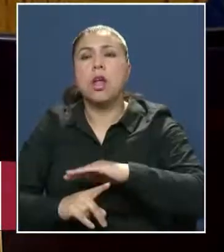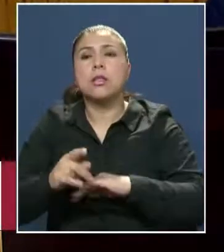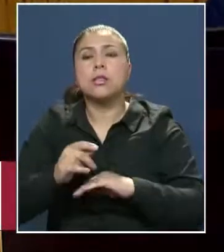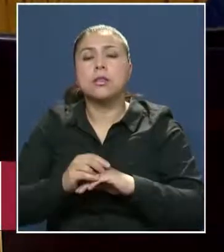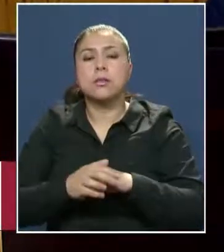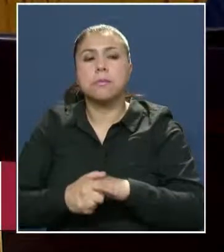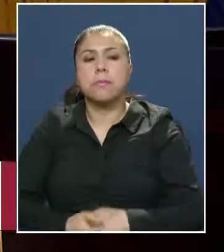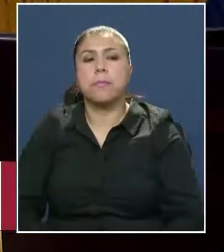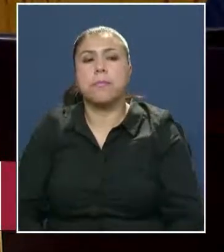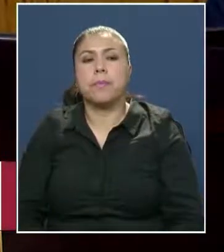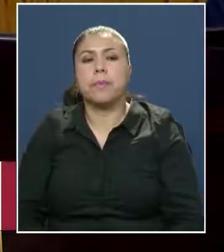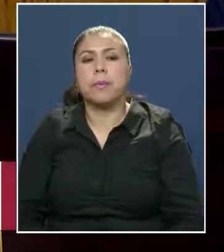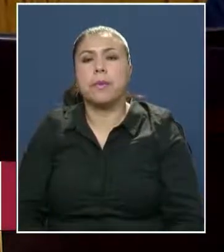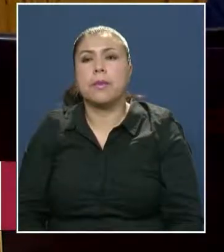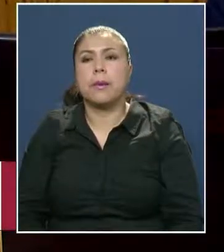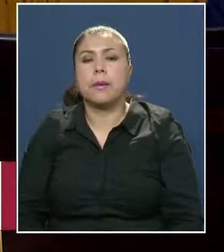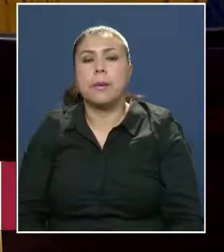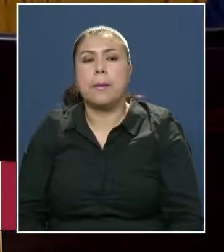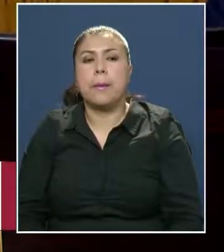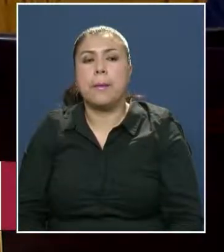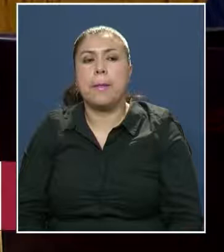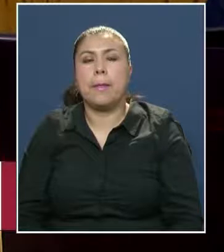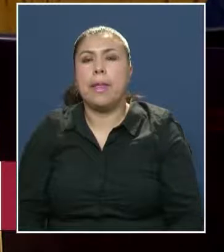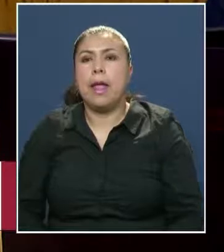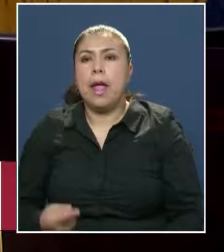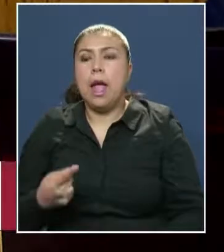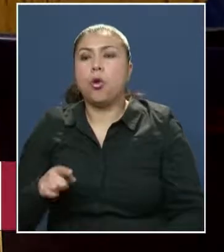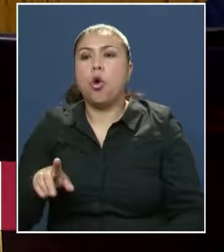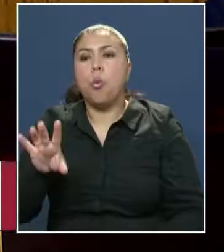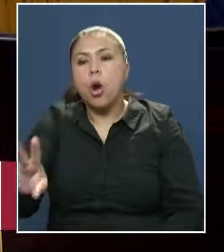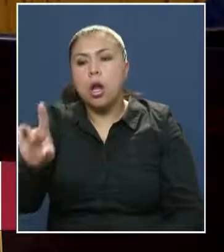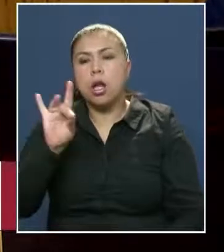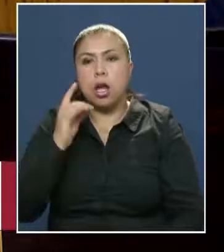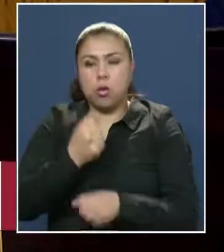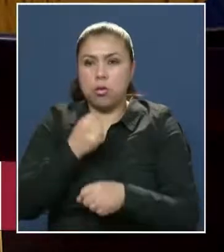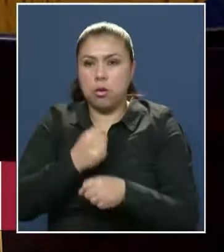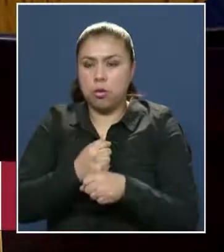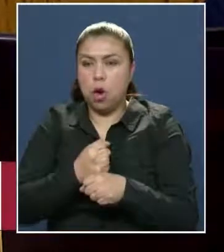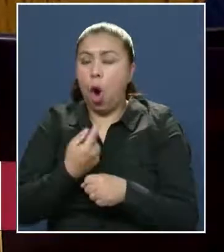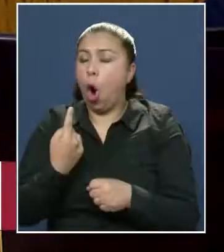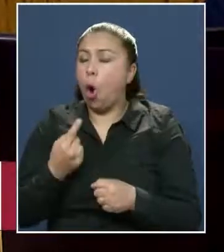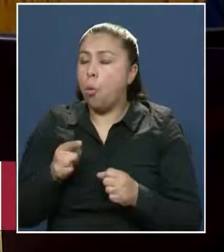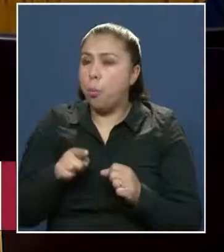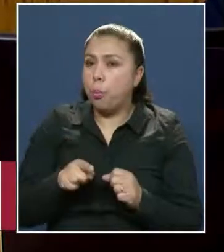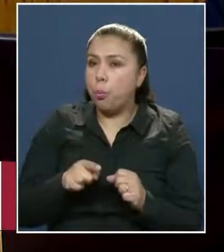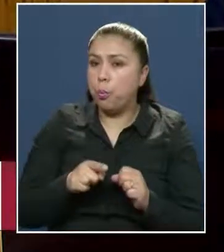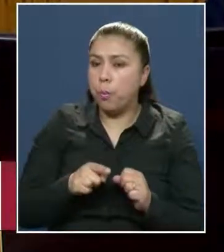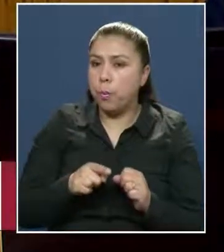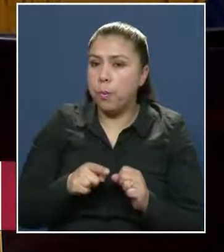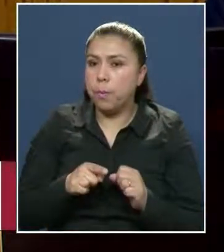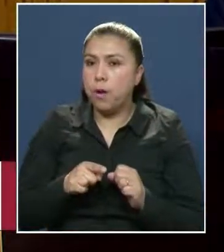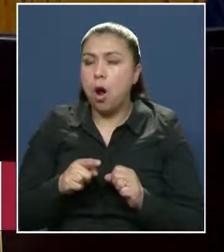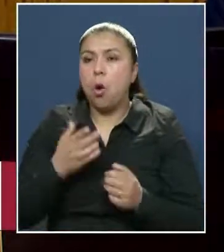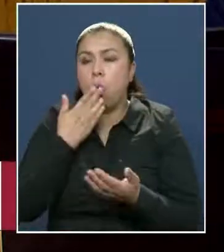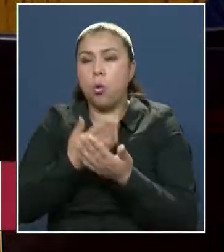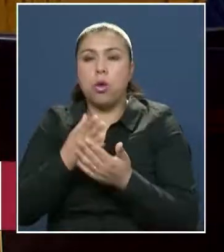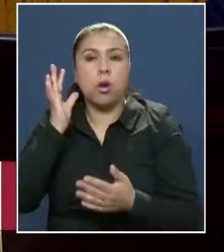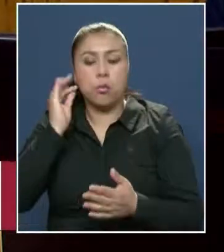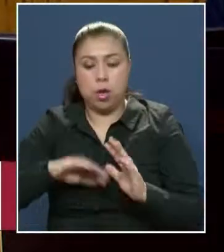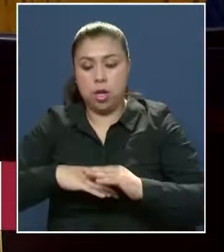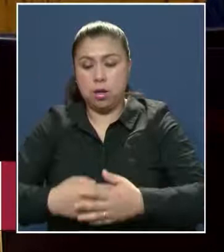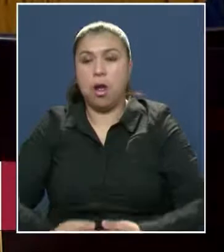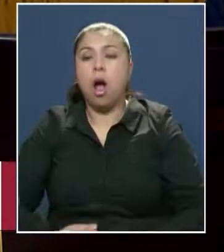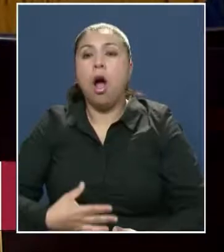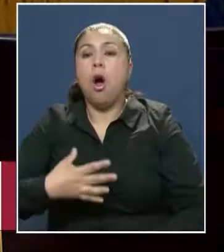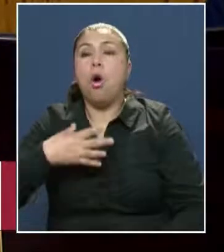La discriminación de ser seleccionada en un trabajo por parte de las mujeres por el solo hecho de estar en edad fértil o tener hijos